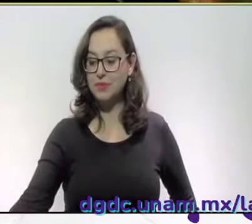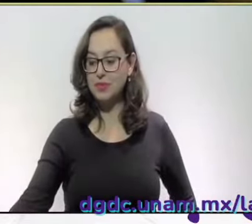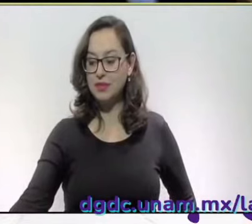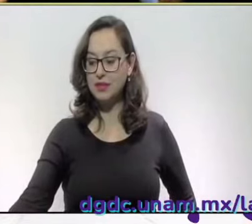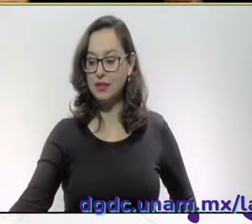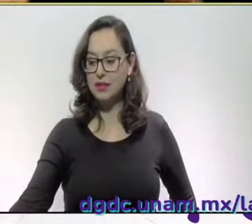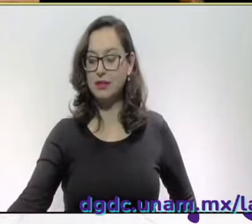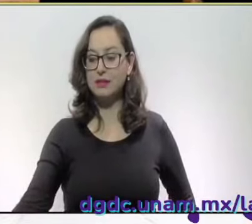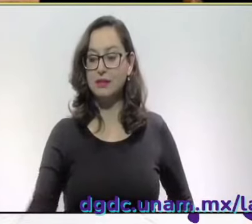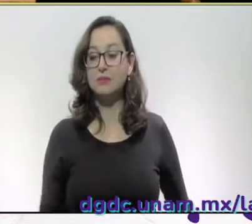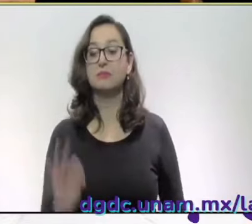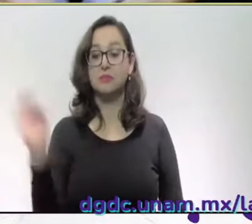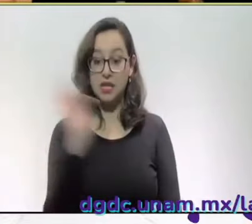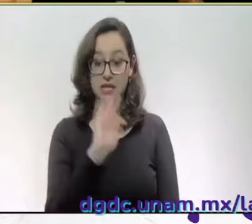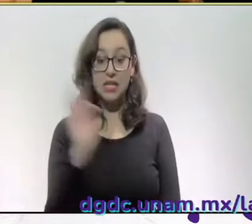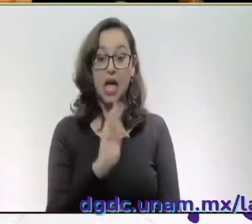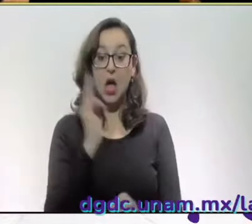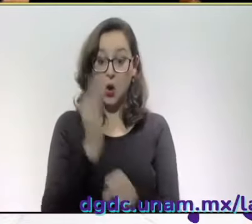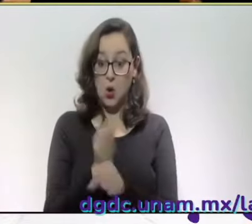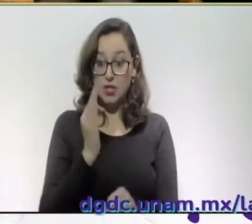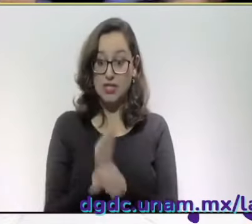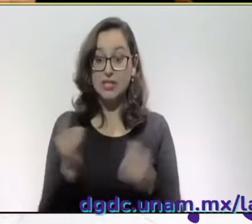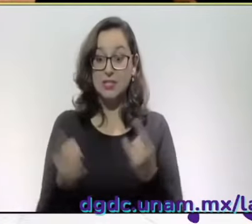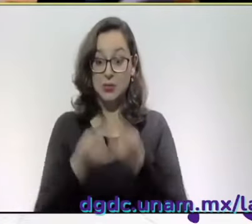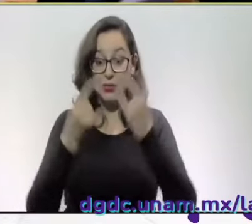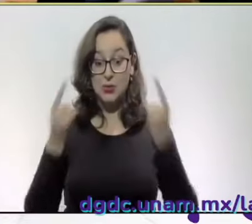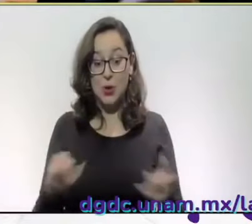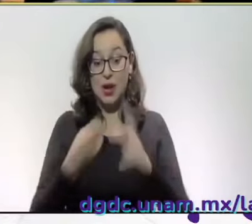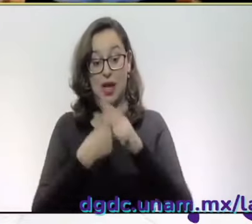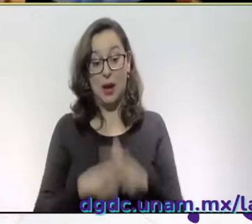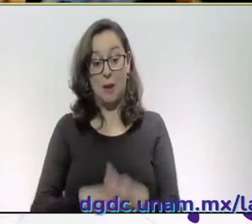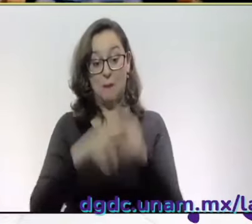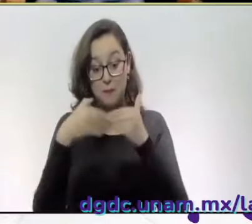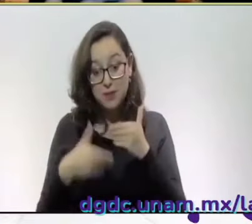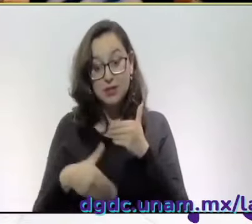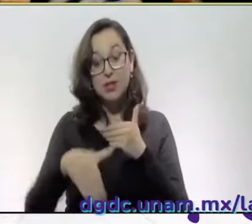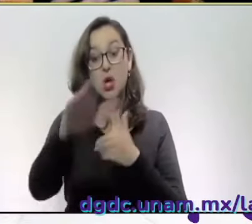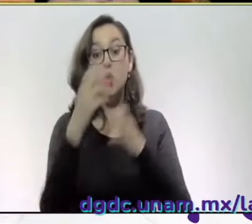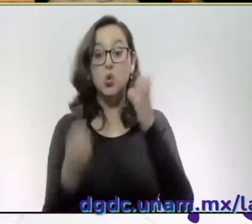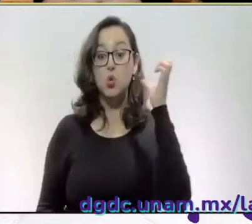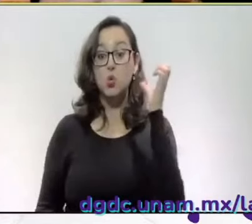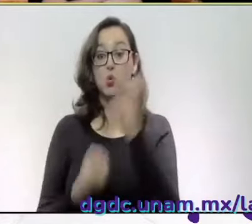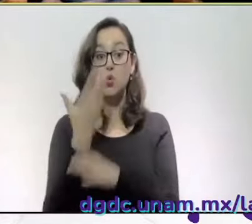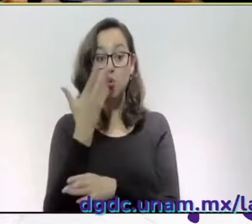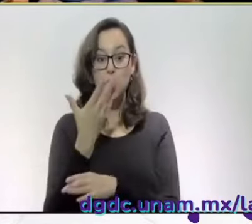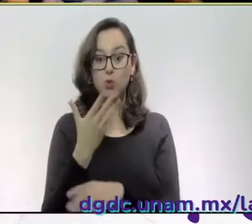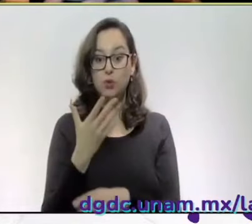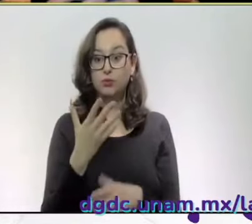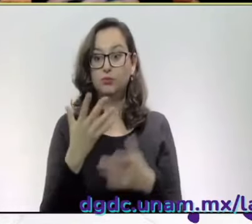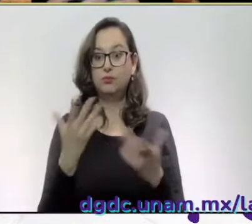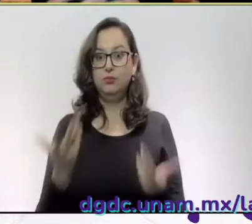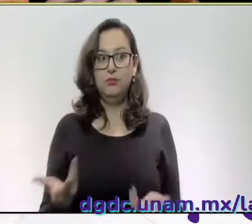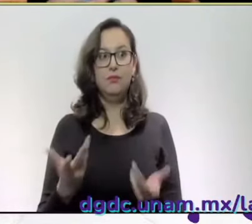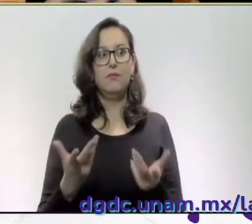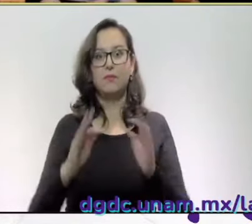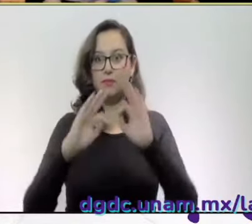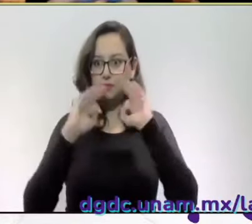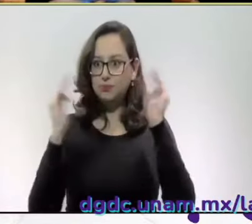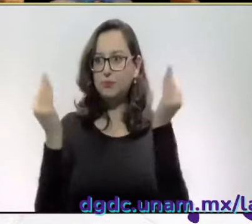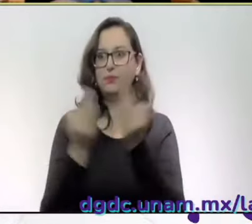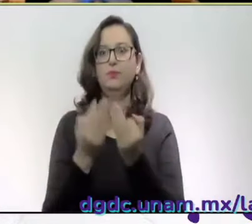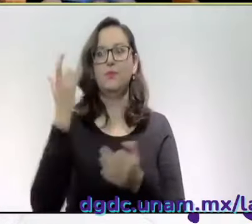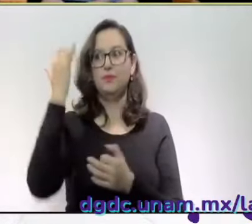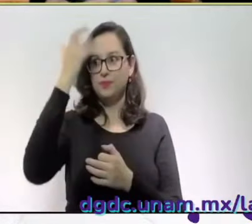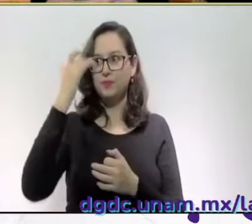Probablemente esto sea el momento histórico en donde se empiezan a definir esas nuevas aplicaciones o esas nuevas formas de reflexión y de